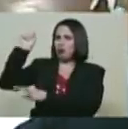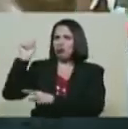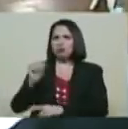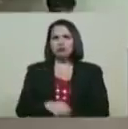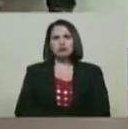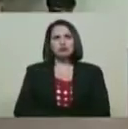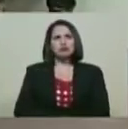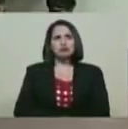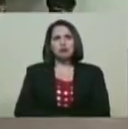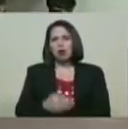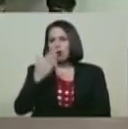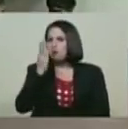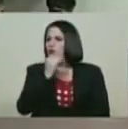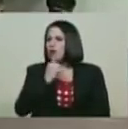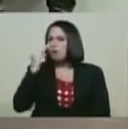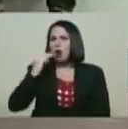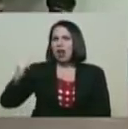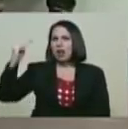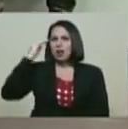imperio inmoral,